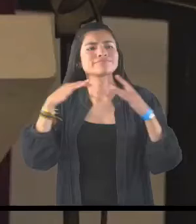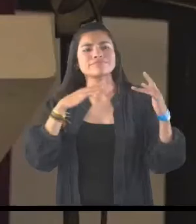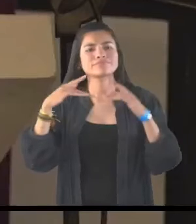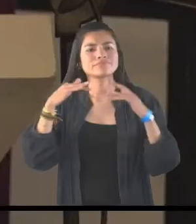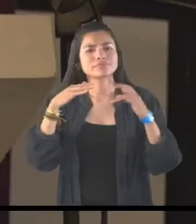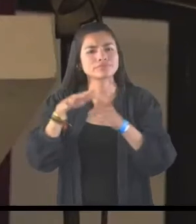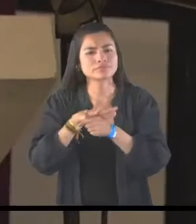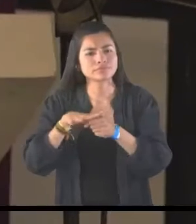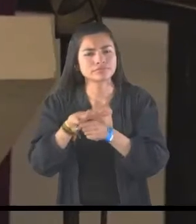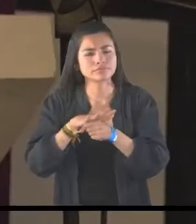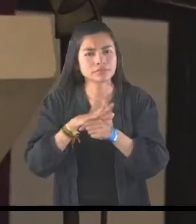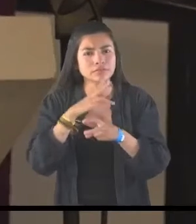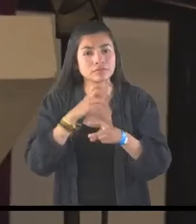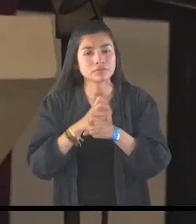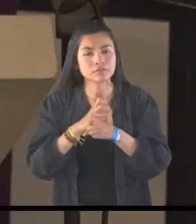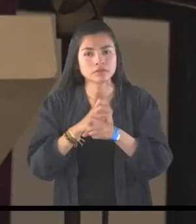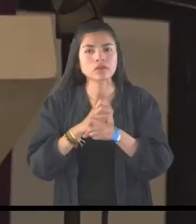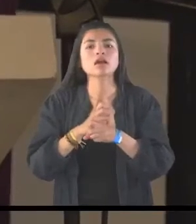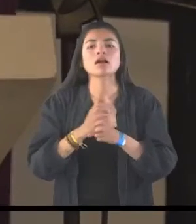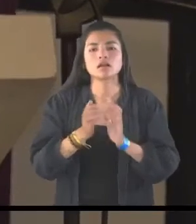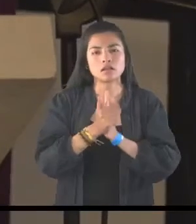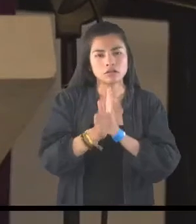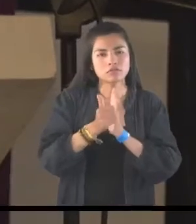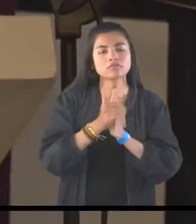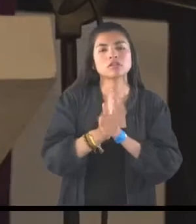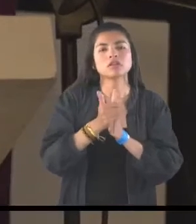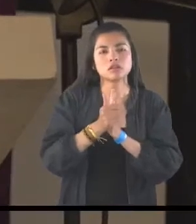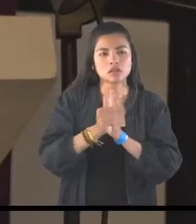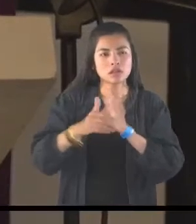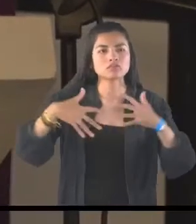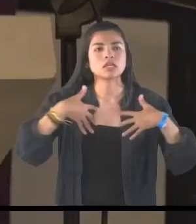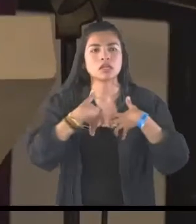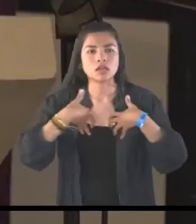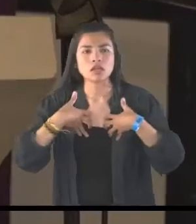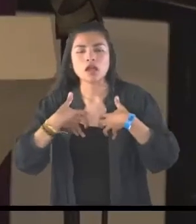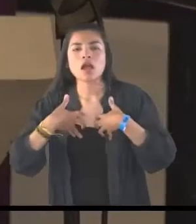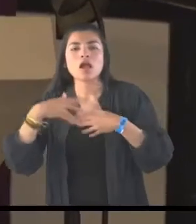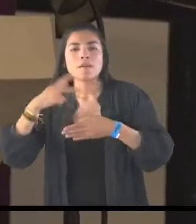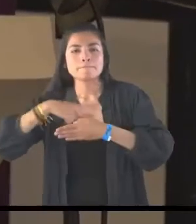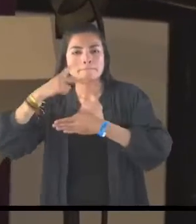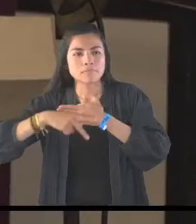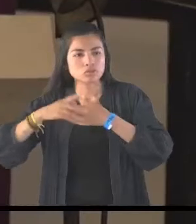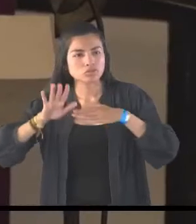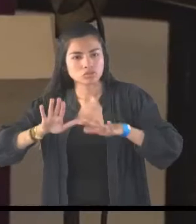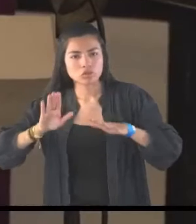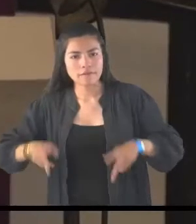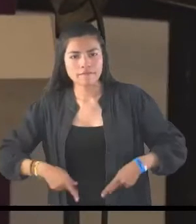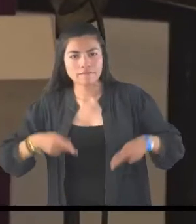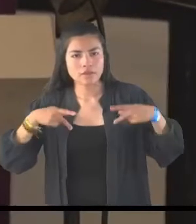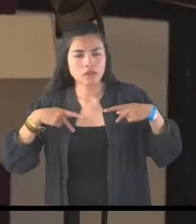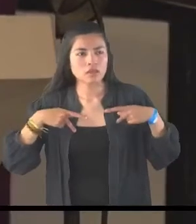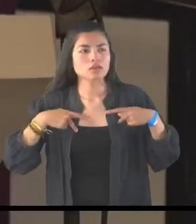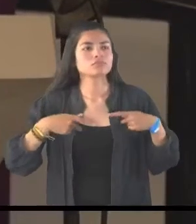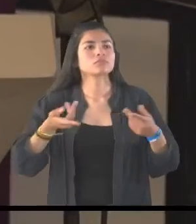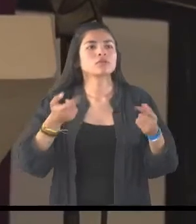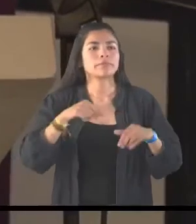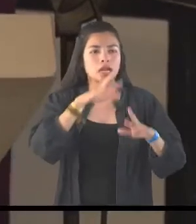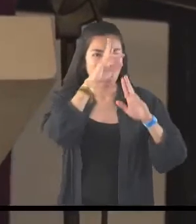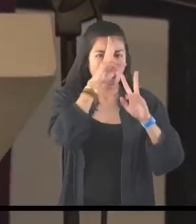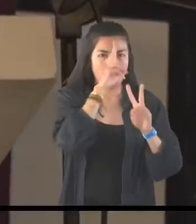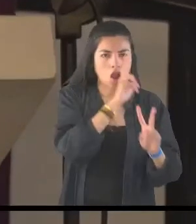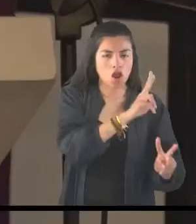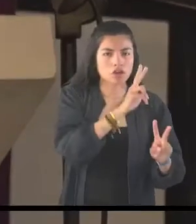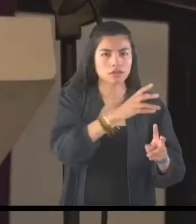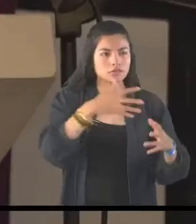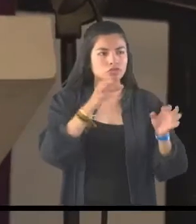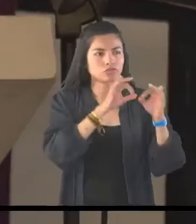las dificultades y la habilidad para reconstruir cada plan de vida y persistir en la honra de sus familiares